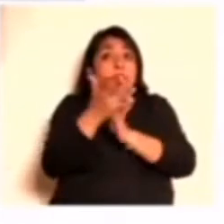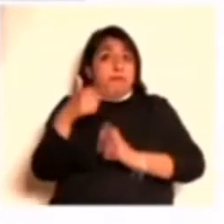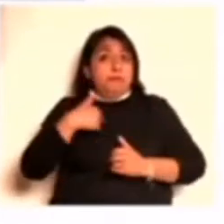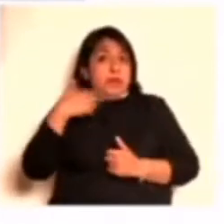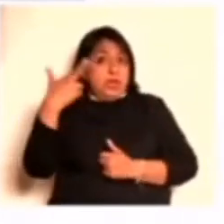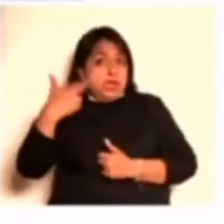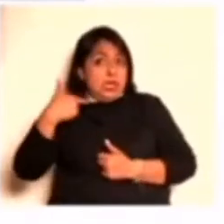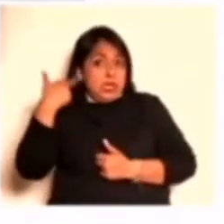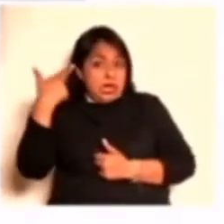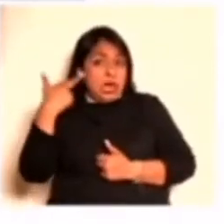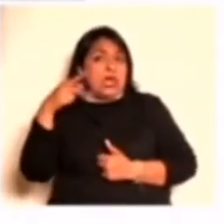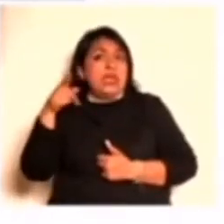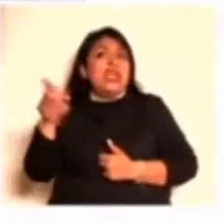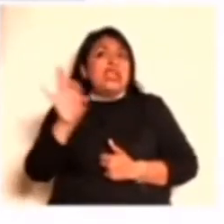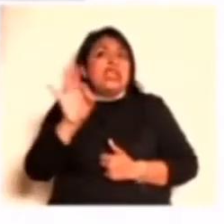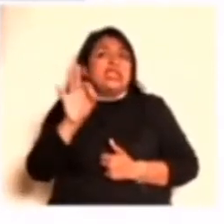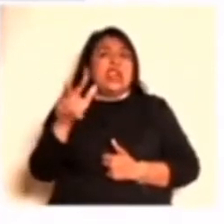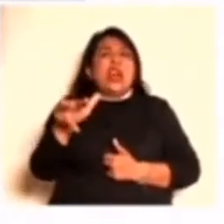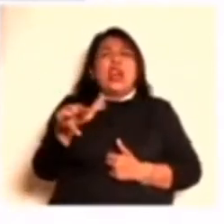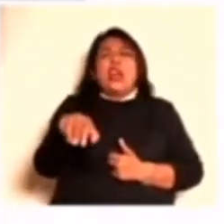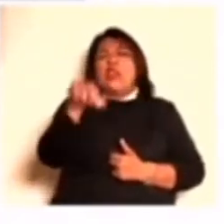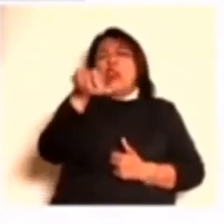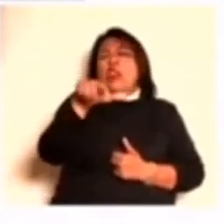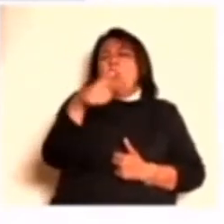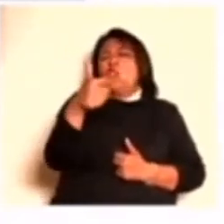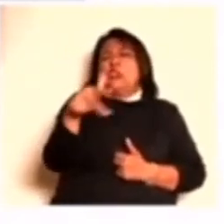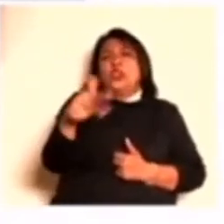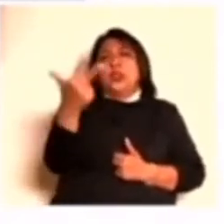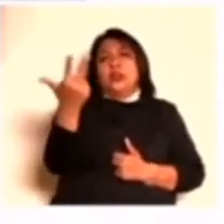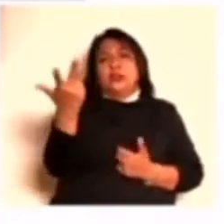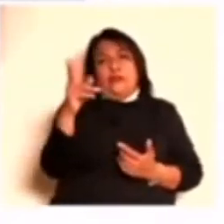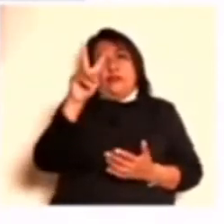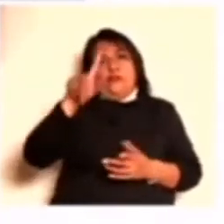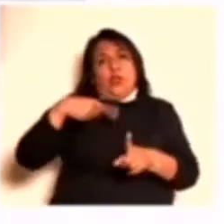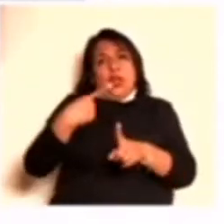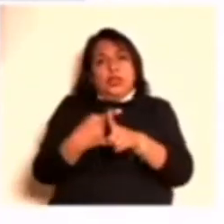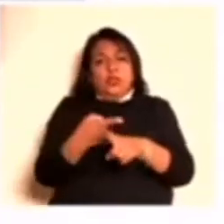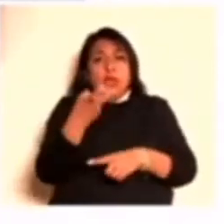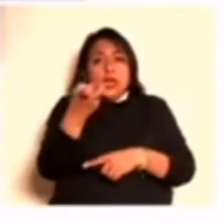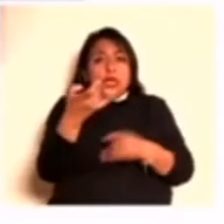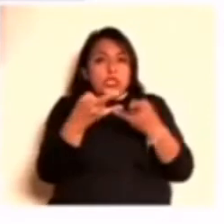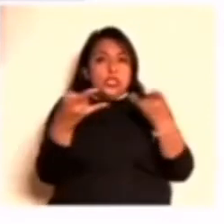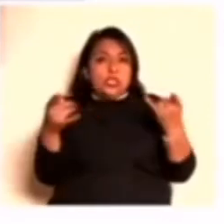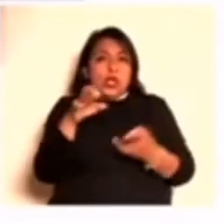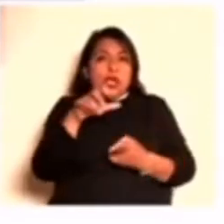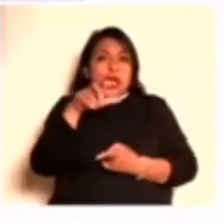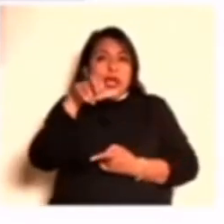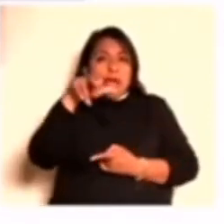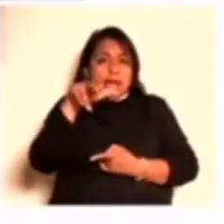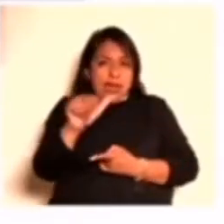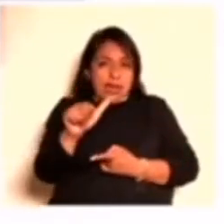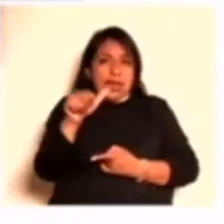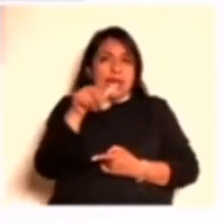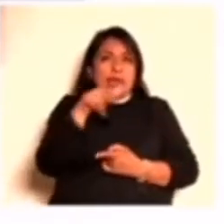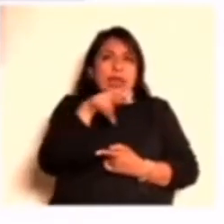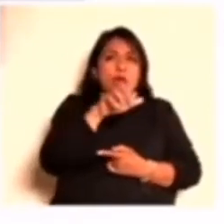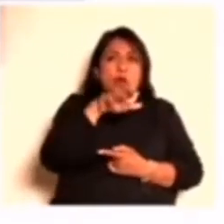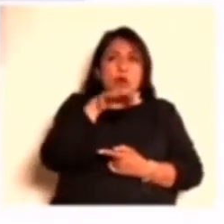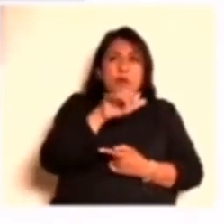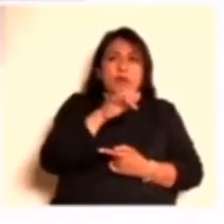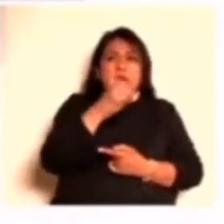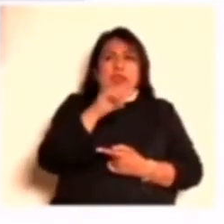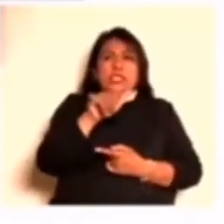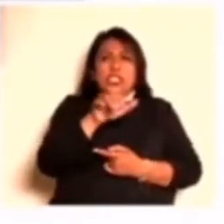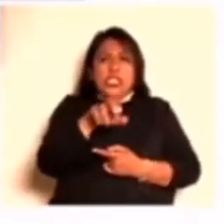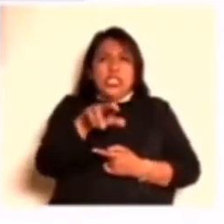Ella tiene quizá 12 o 13. Violación. Esa es la historia de Elena, Perséfone, Norma Jean, Troya.